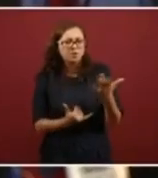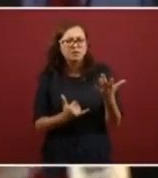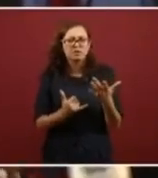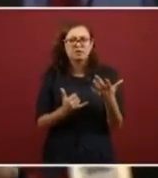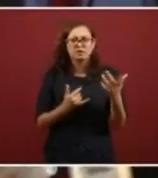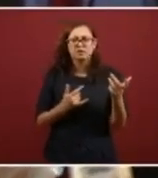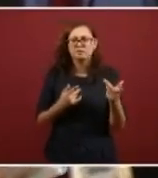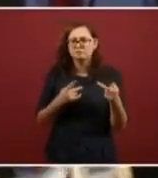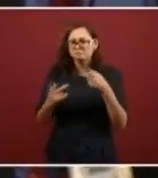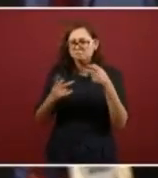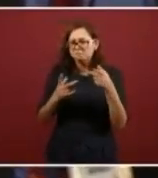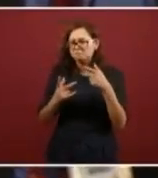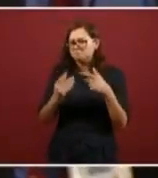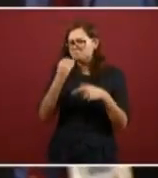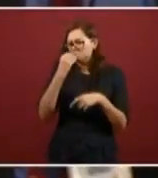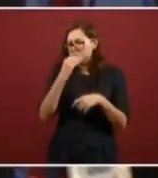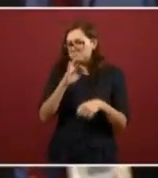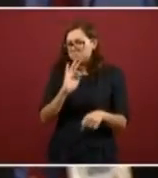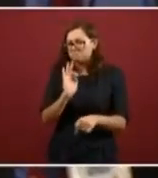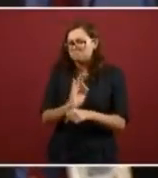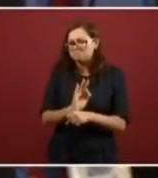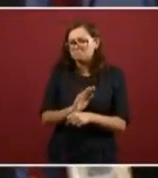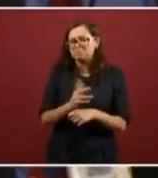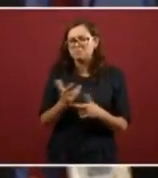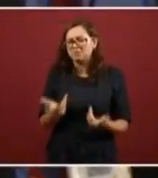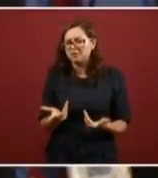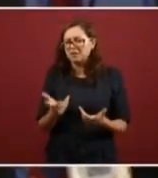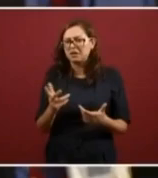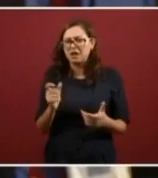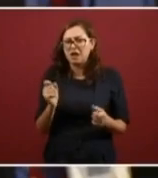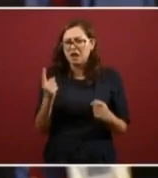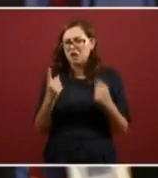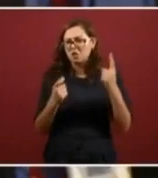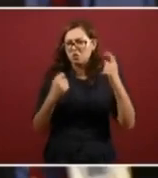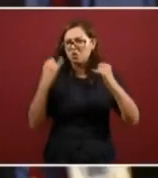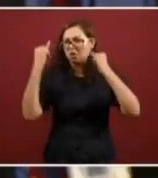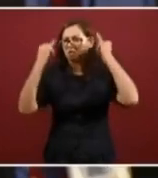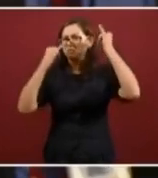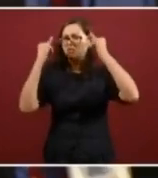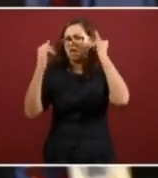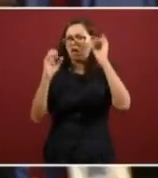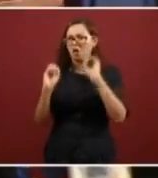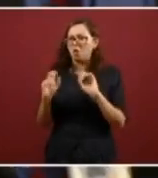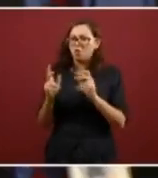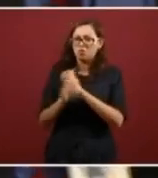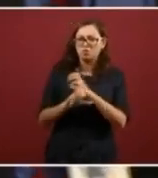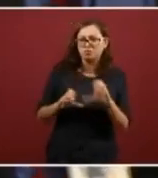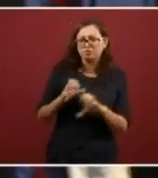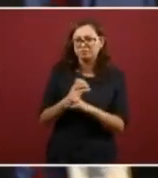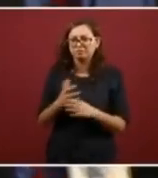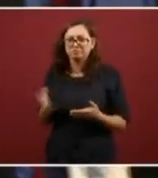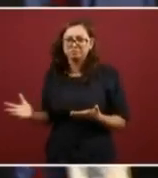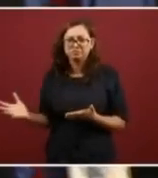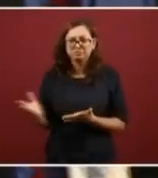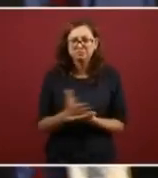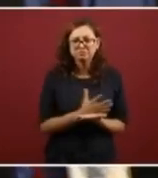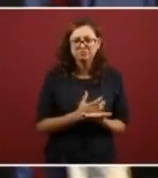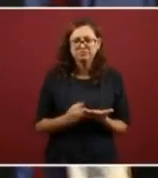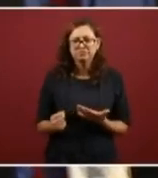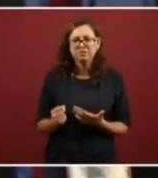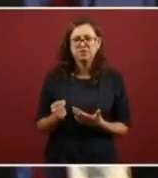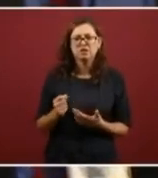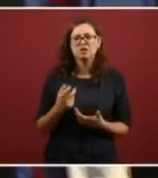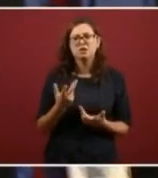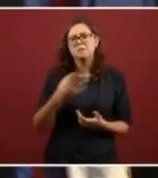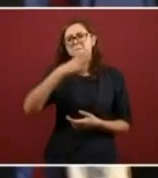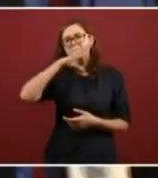alimentaria, ya no habrá cabida para los especuladores y acaparadores de productos que guardaban grandes o millones de